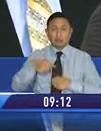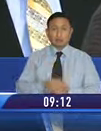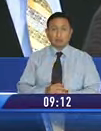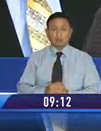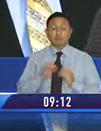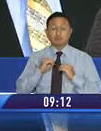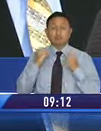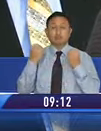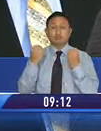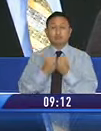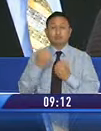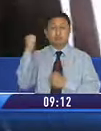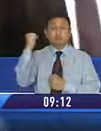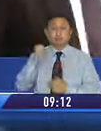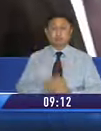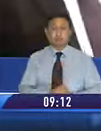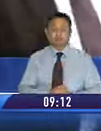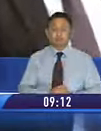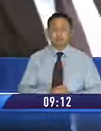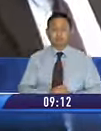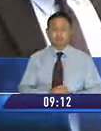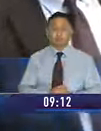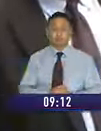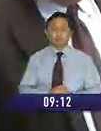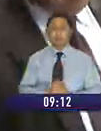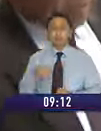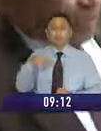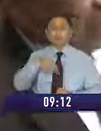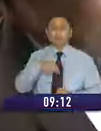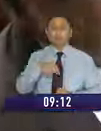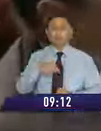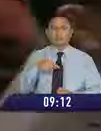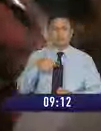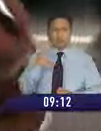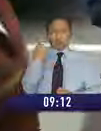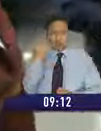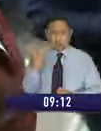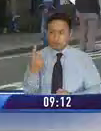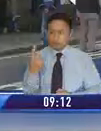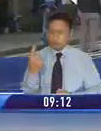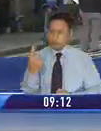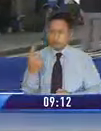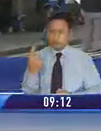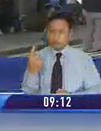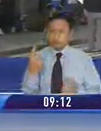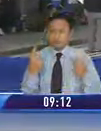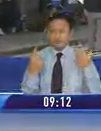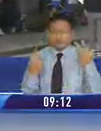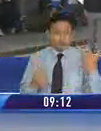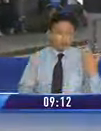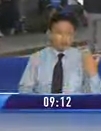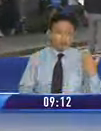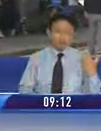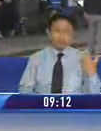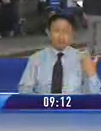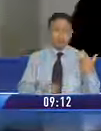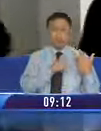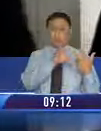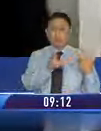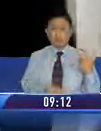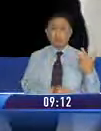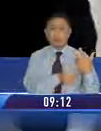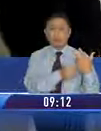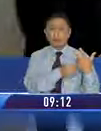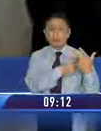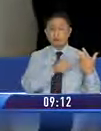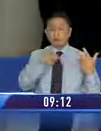a las verdaderas organizaciones sindicales. Debía haber un solo candidato titular, pero existen tres, sumando el de la Confederación Nacional